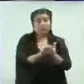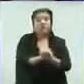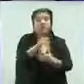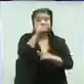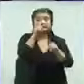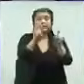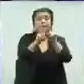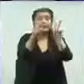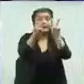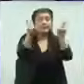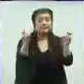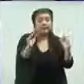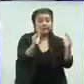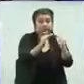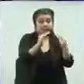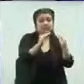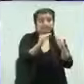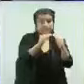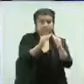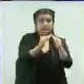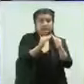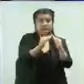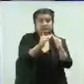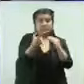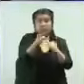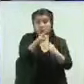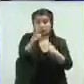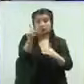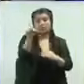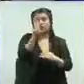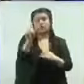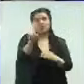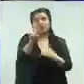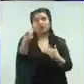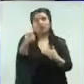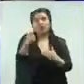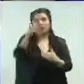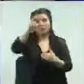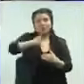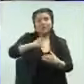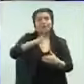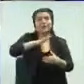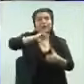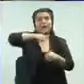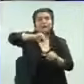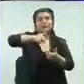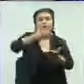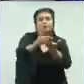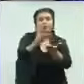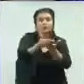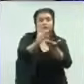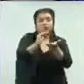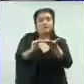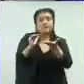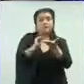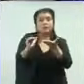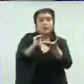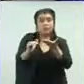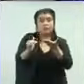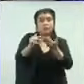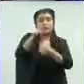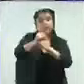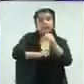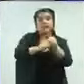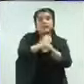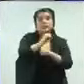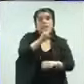todo en el tema de vivienda mínima. Usted no solo no merece que se le acceda a lo requerido presupuestariamente para el ejercicio